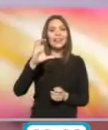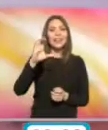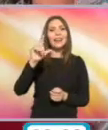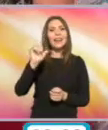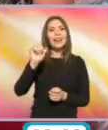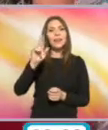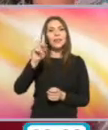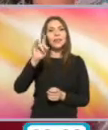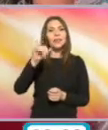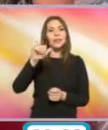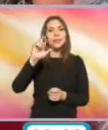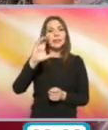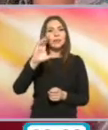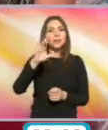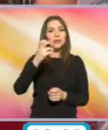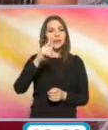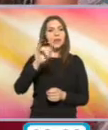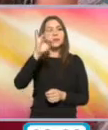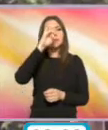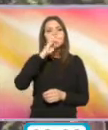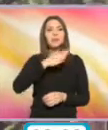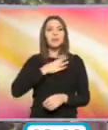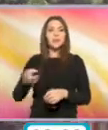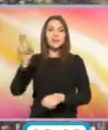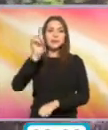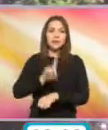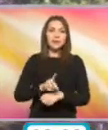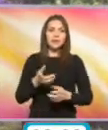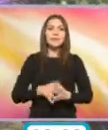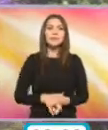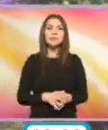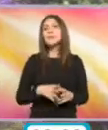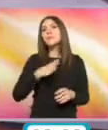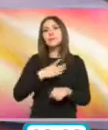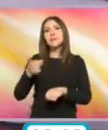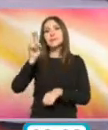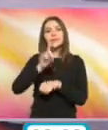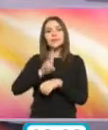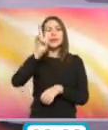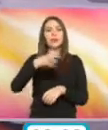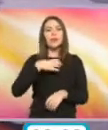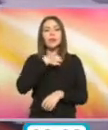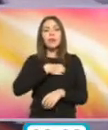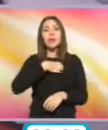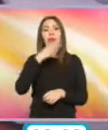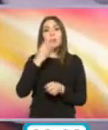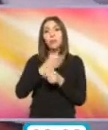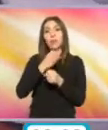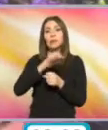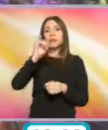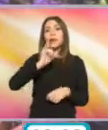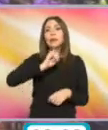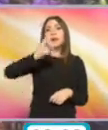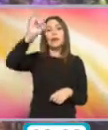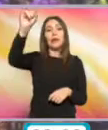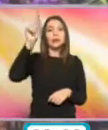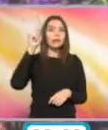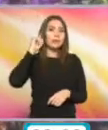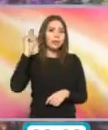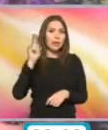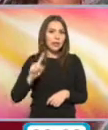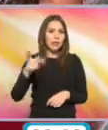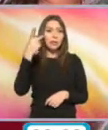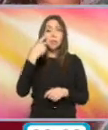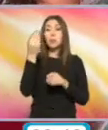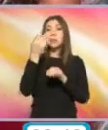Puchetti, guapísima, buenos días. Chicas, chicos. Hola, buenos días, pues, Clau. Muy contenta de irnos un poco lejos, bien lo dijiste, hasta Zacatecas, porque sí, no